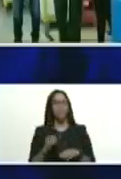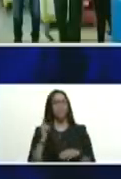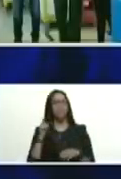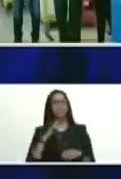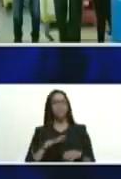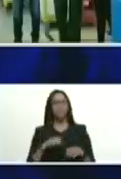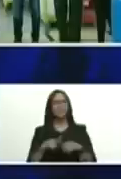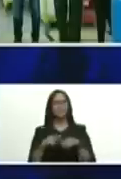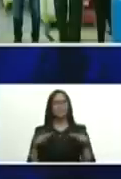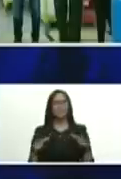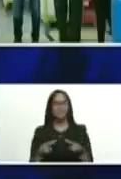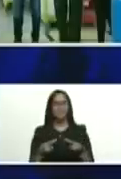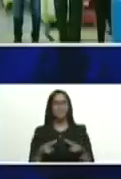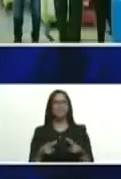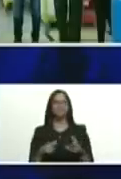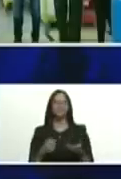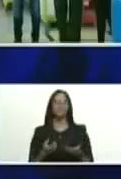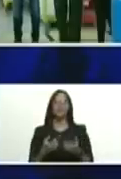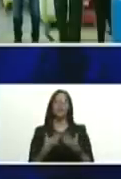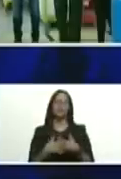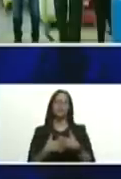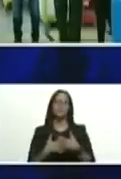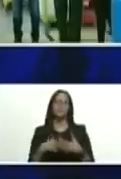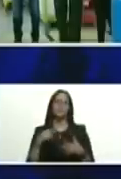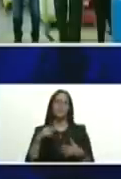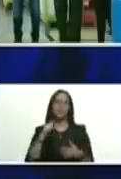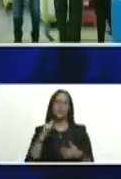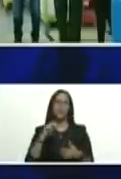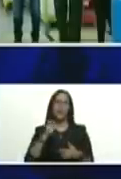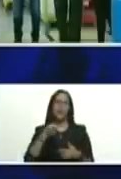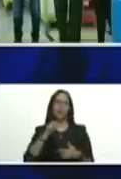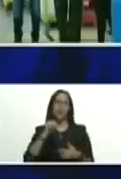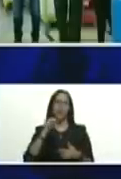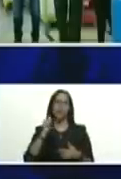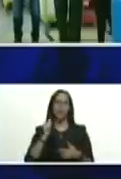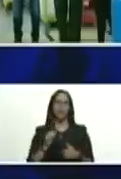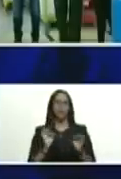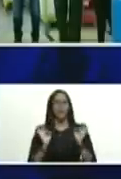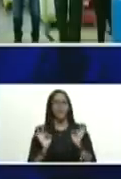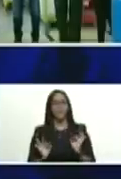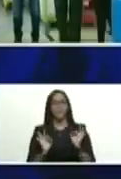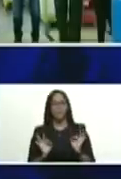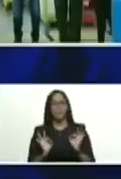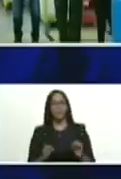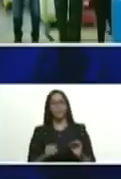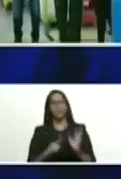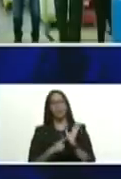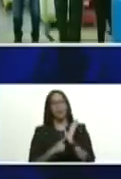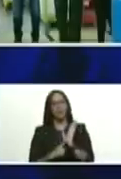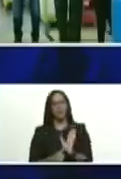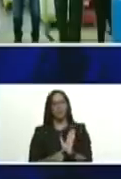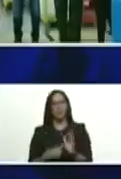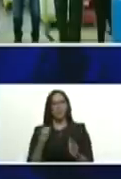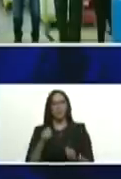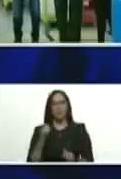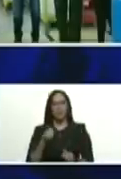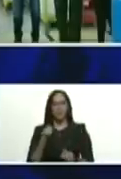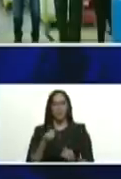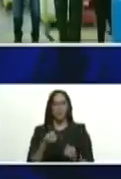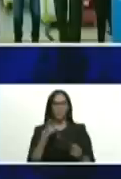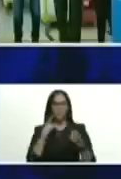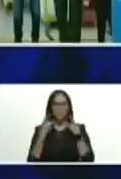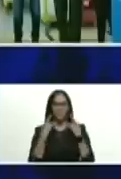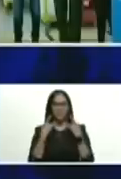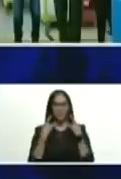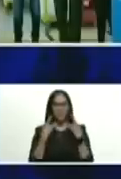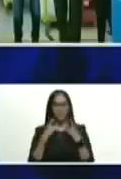zona franca, en la zona industrial de Paraguaná, precisamente para mostrarnos cómo se ha reactivado